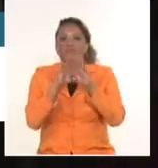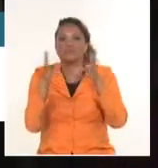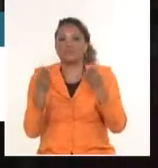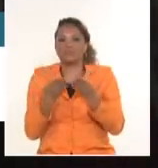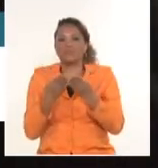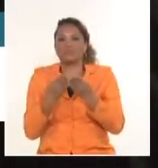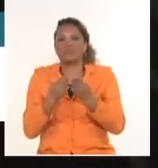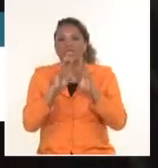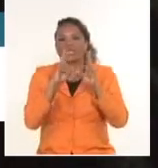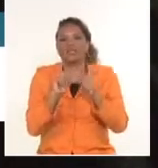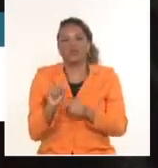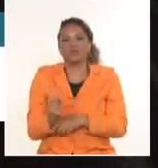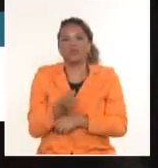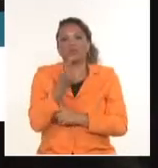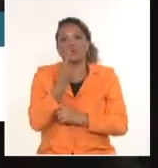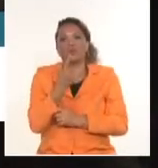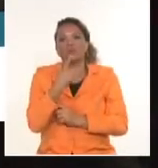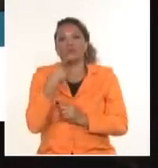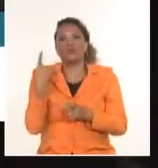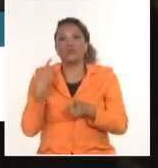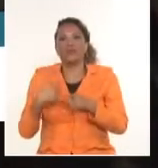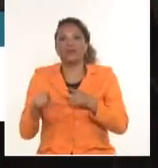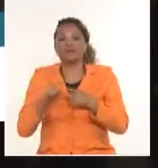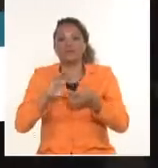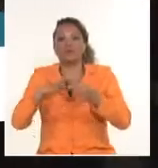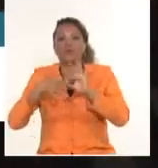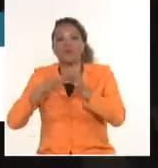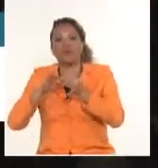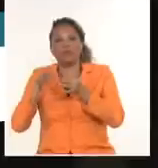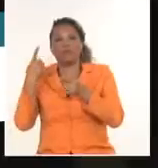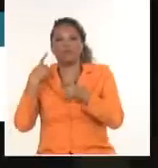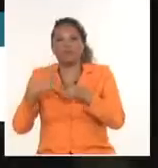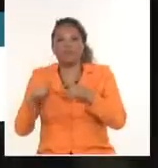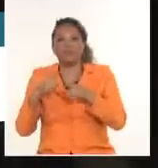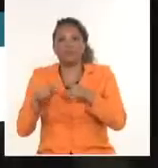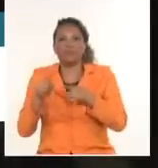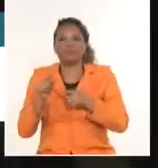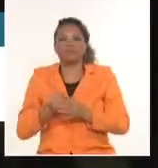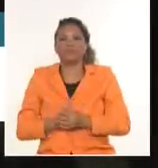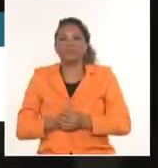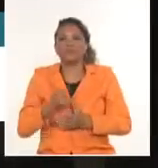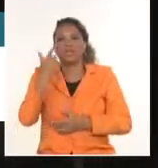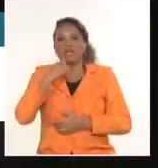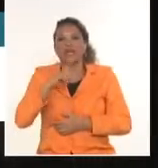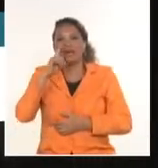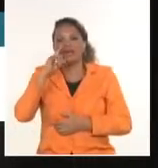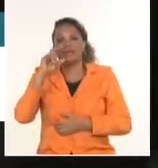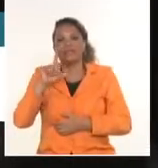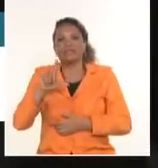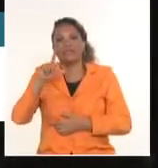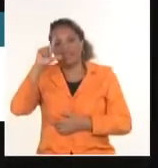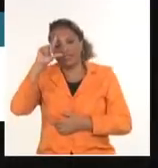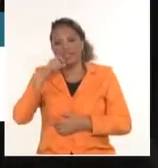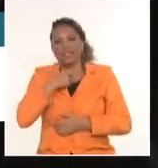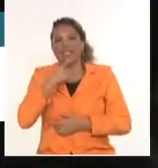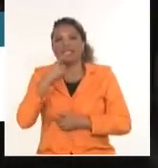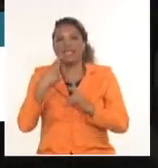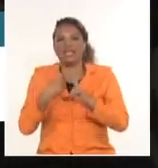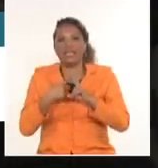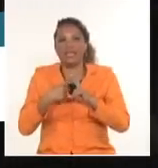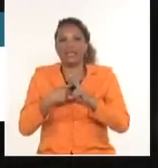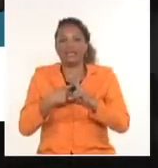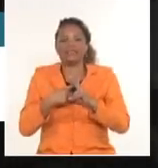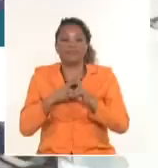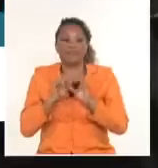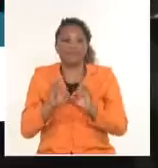número 1 y a la postre campeones olímpicos. También veíamos a Anisley García, la Tuti de Cuba, como le dicen, quien se